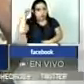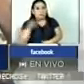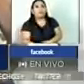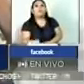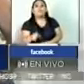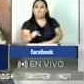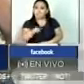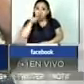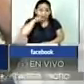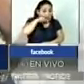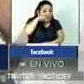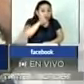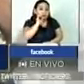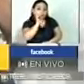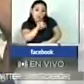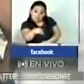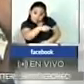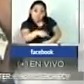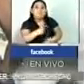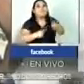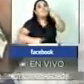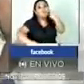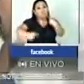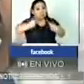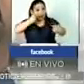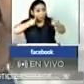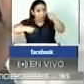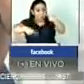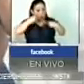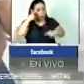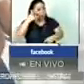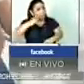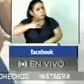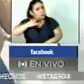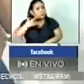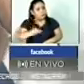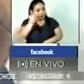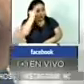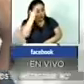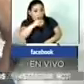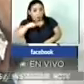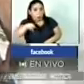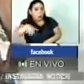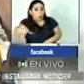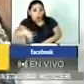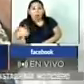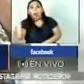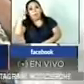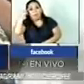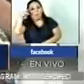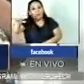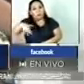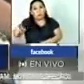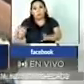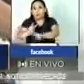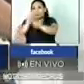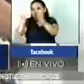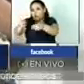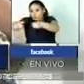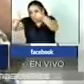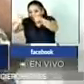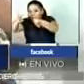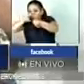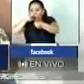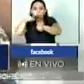no solo van a llorar cuando sientan y sepan que van a ir a Zacatecoluca, hoy también van a